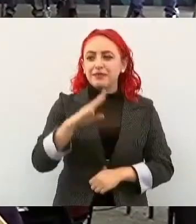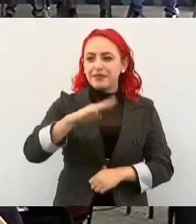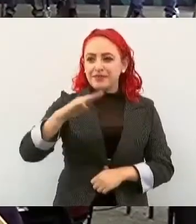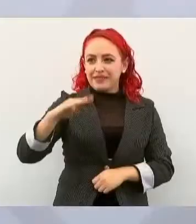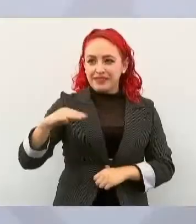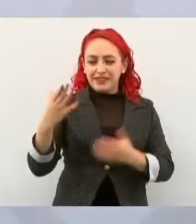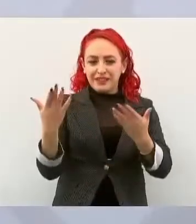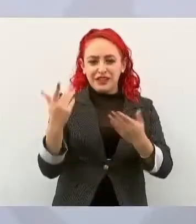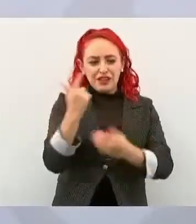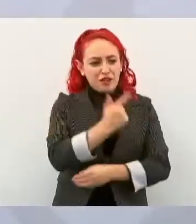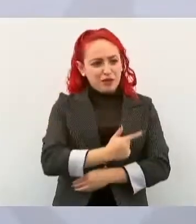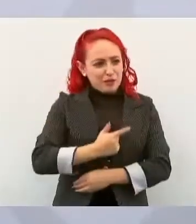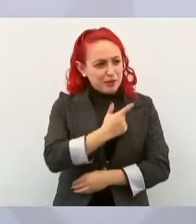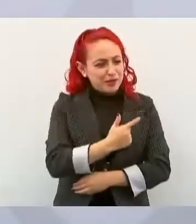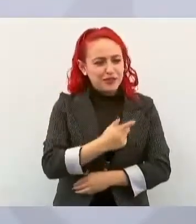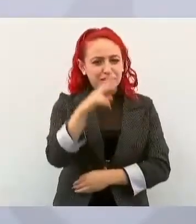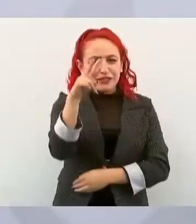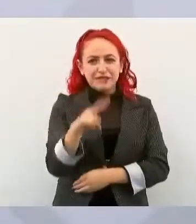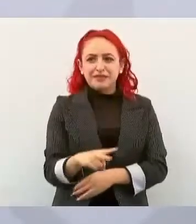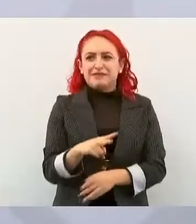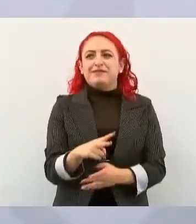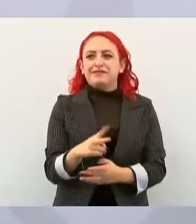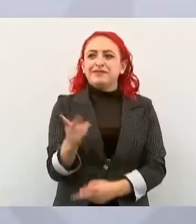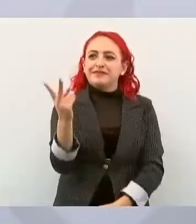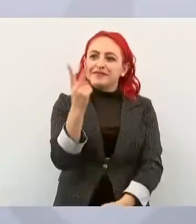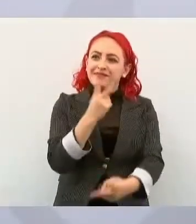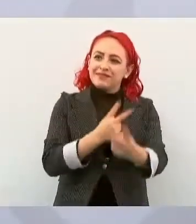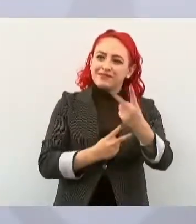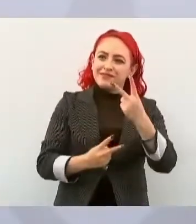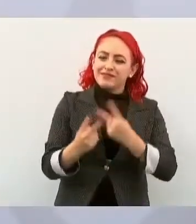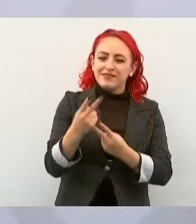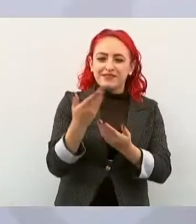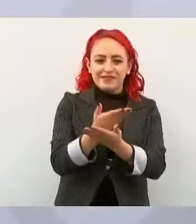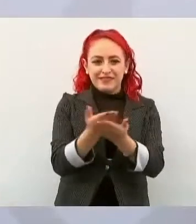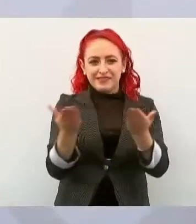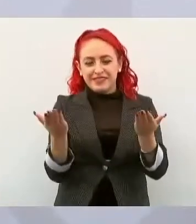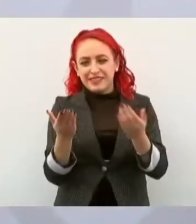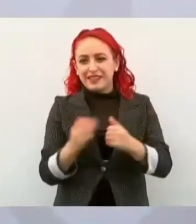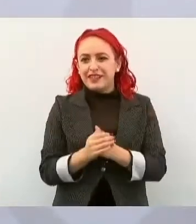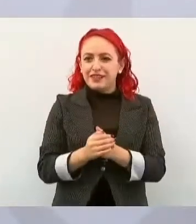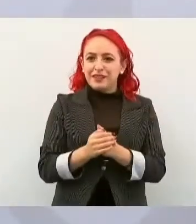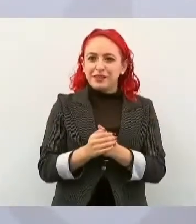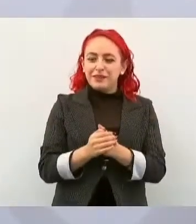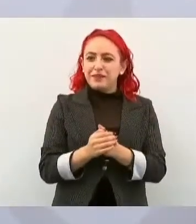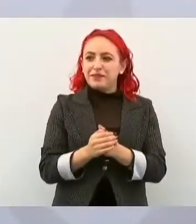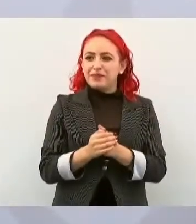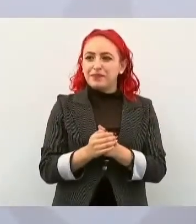Michoacán, me da mucho gusto estar con ustedes.